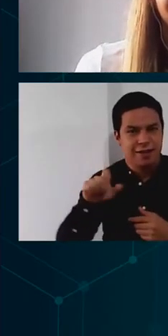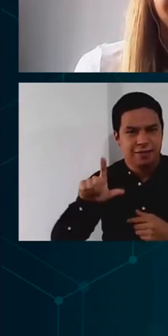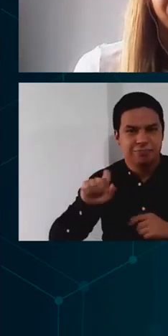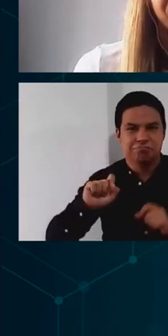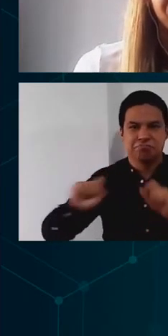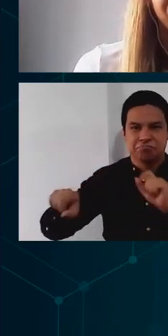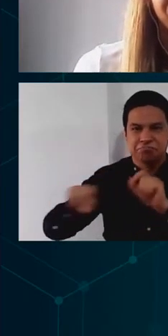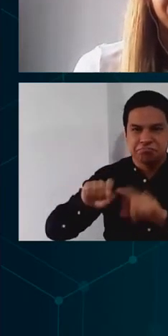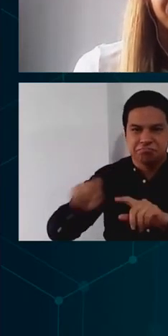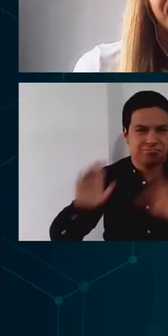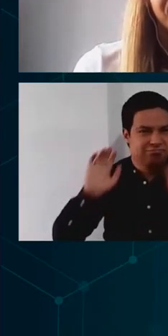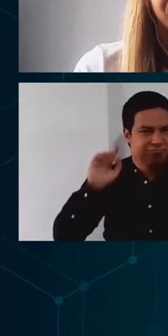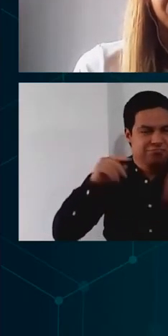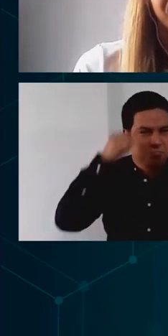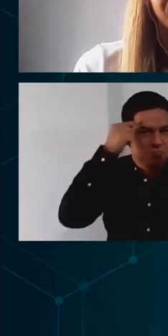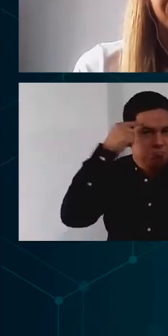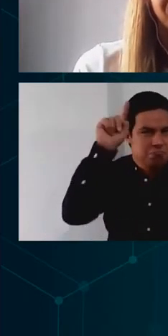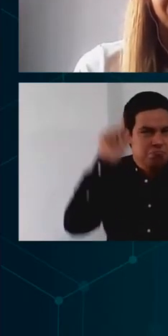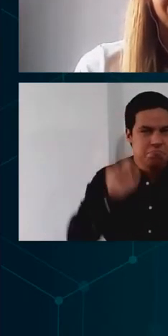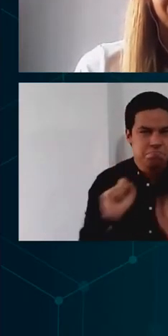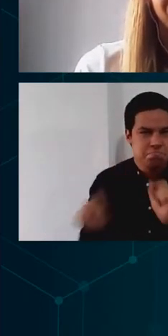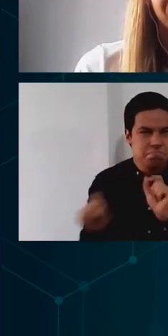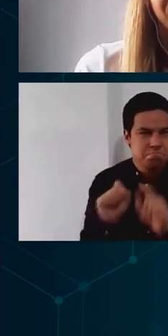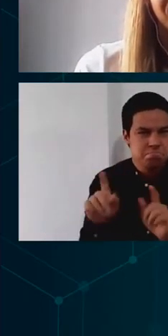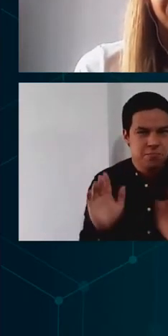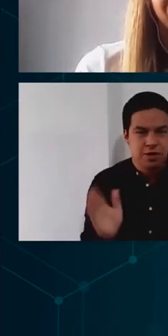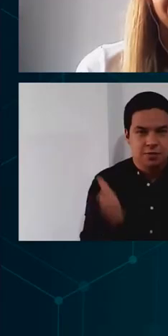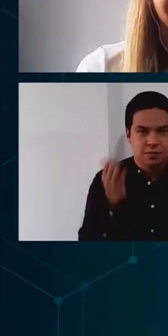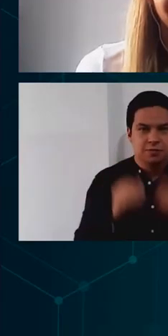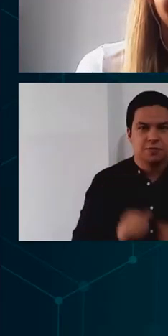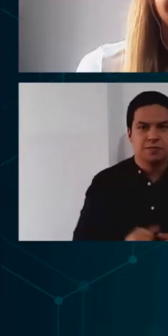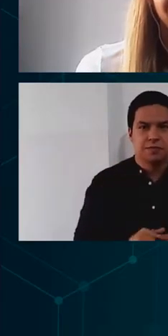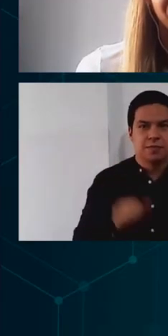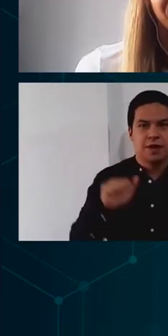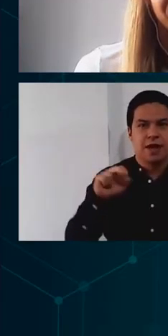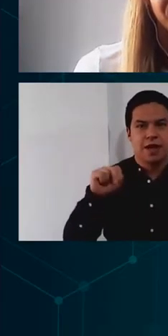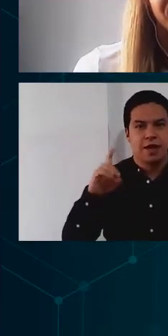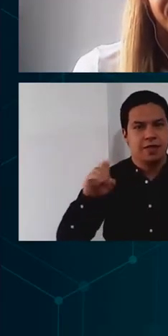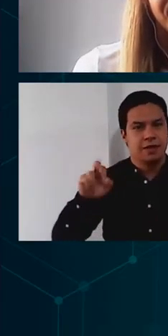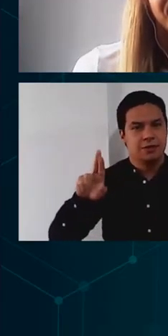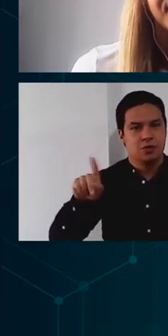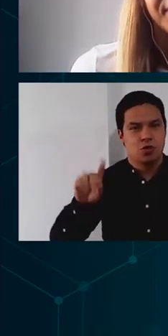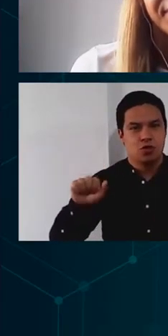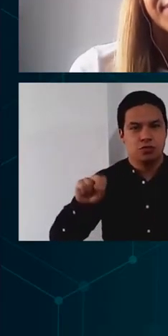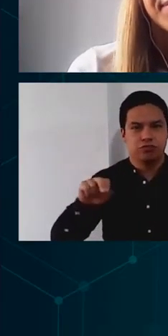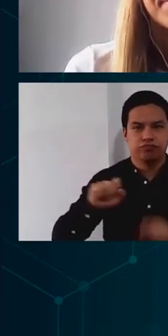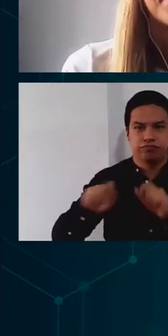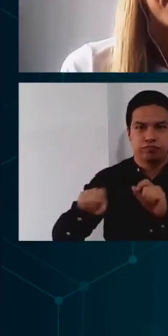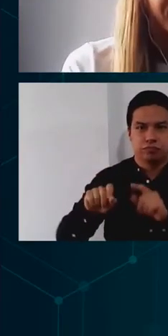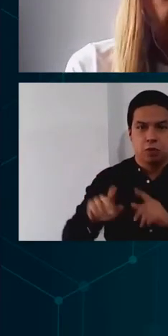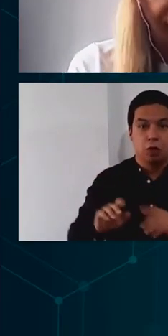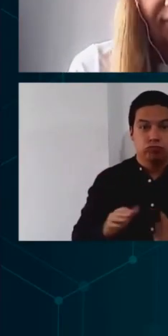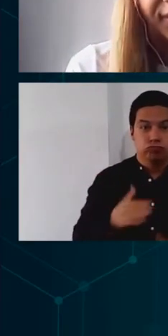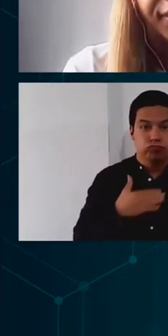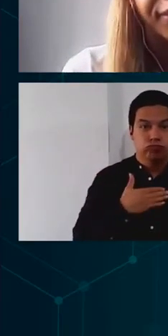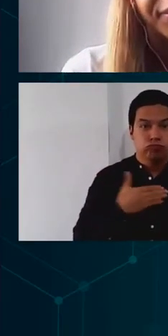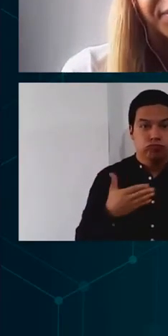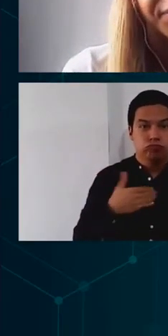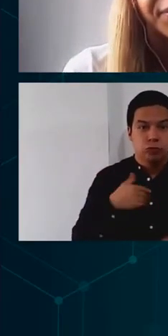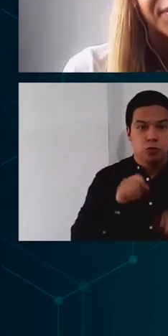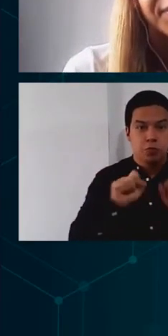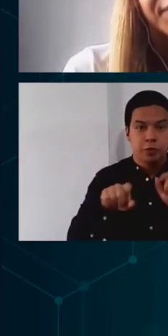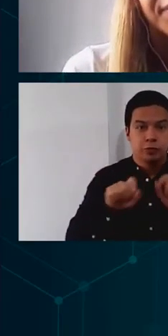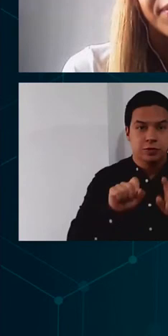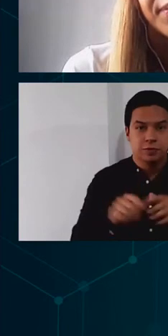quieren comenzar a entrevistar a Anderson, adelante. Listo, si quieren darle yo, Claudia.